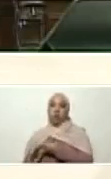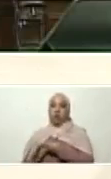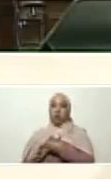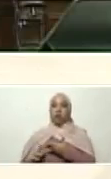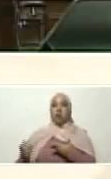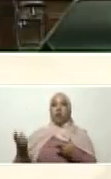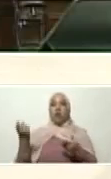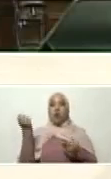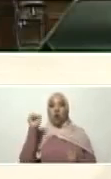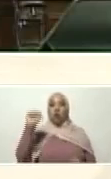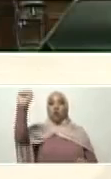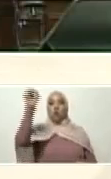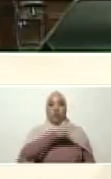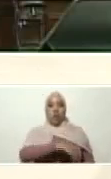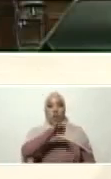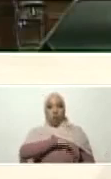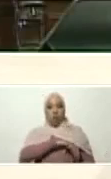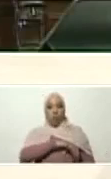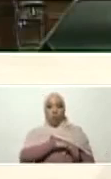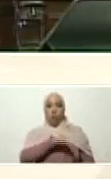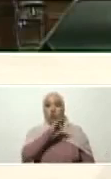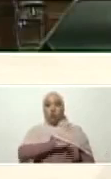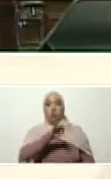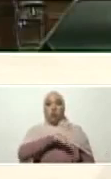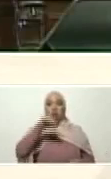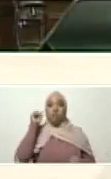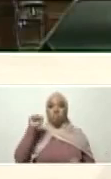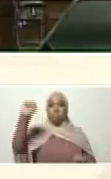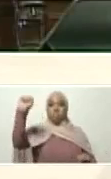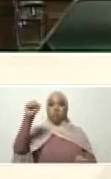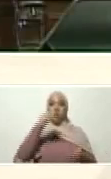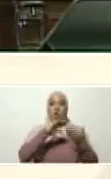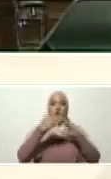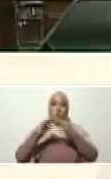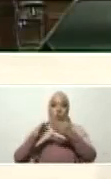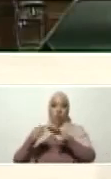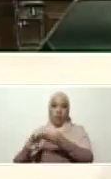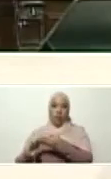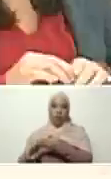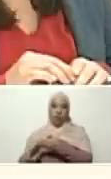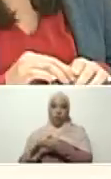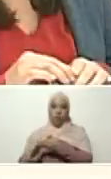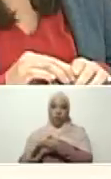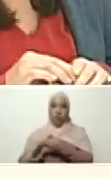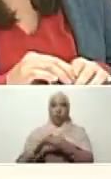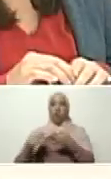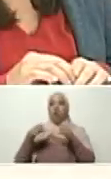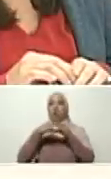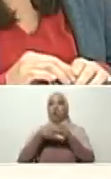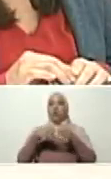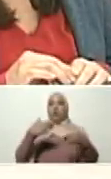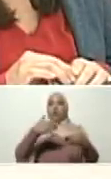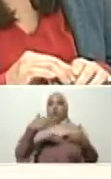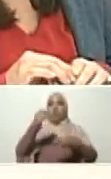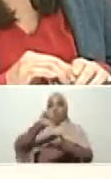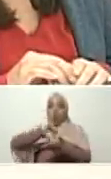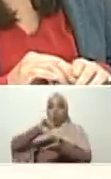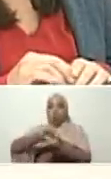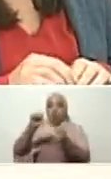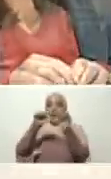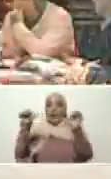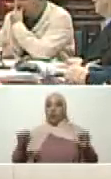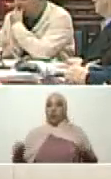socialismo, las instancias del Poder Popular, los consejos comunales, las comunas, la ciudad comunal, el sistema de